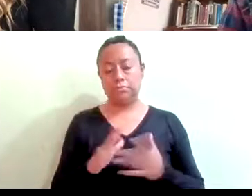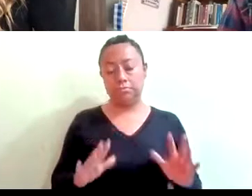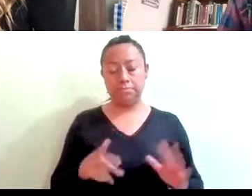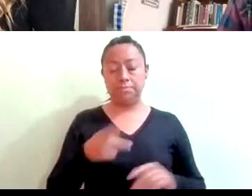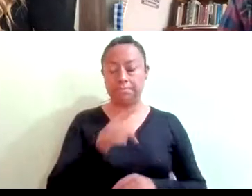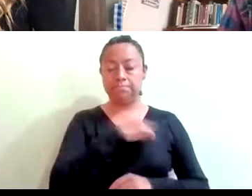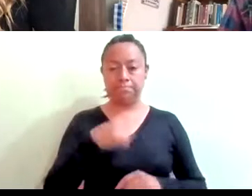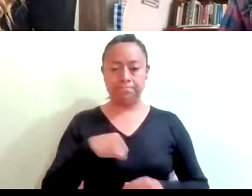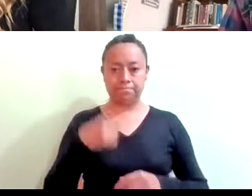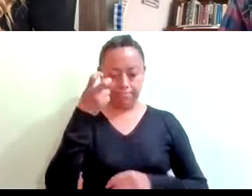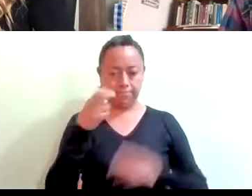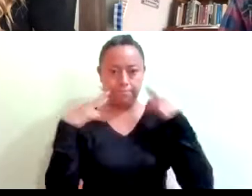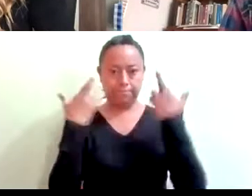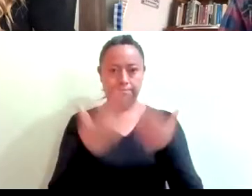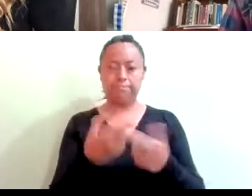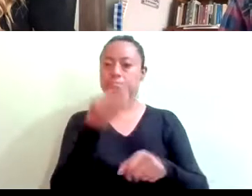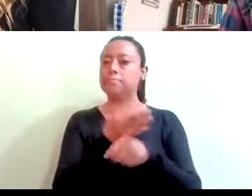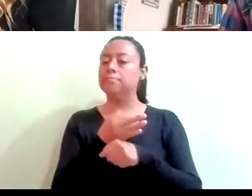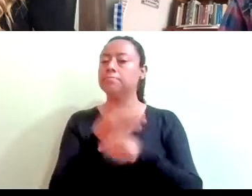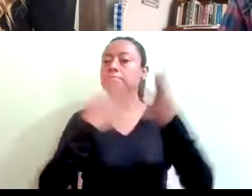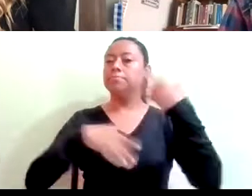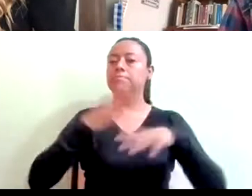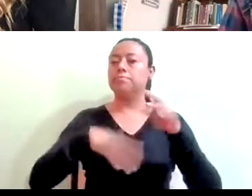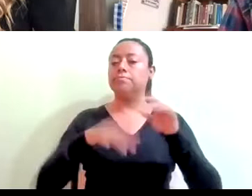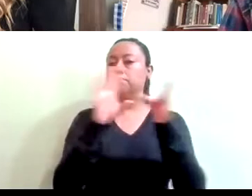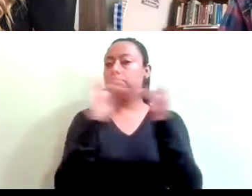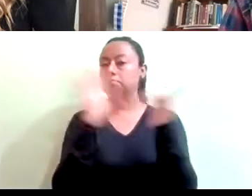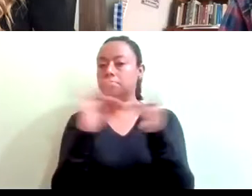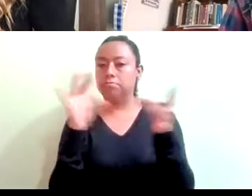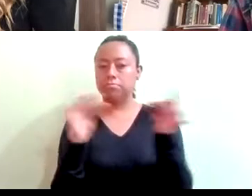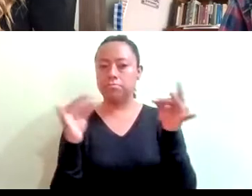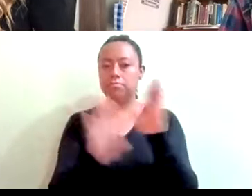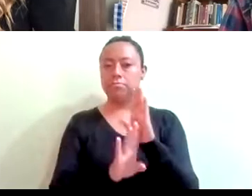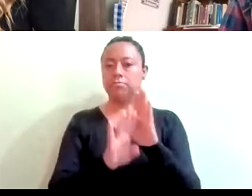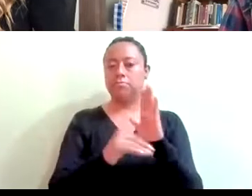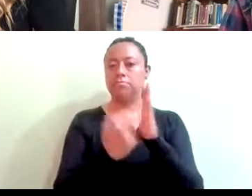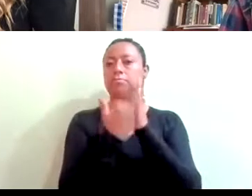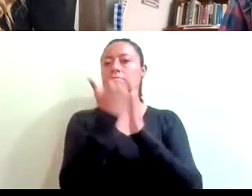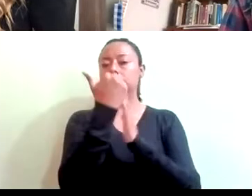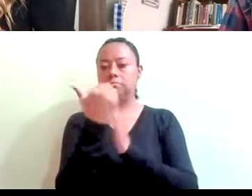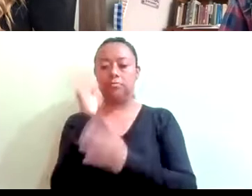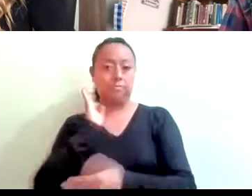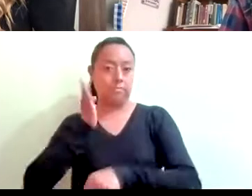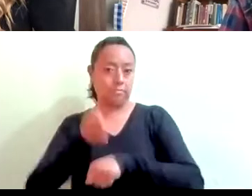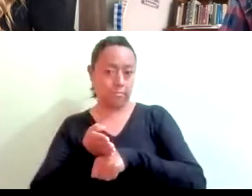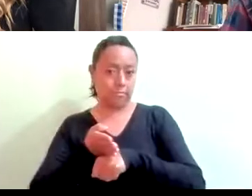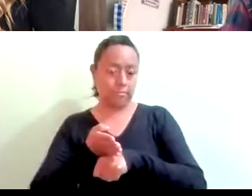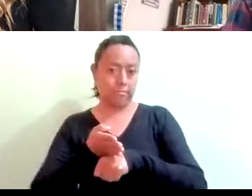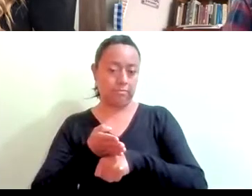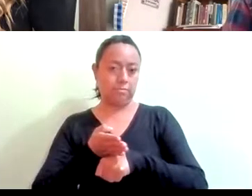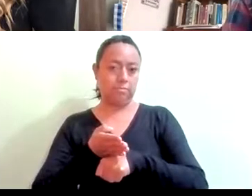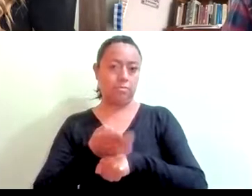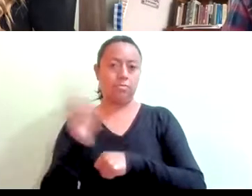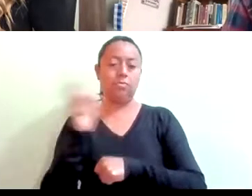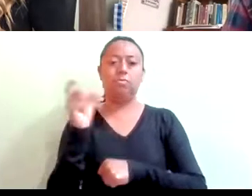sentado en esta sesión que se está hablando de incrementar la pena cuando se utilice el teléfono